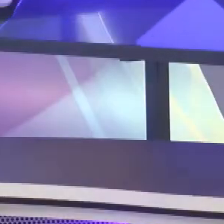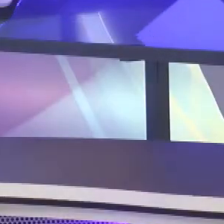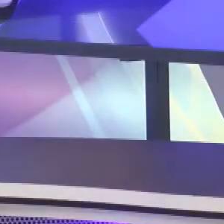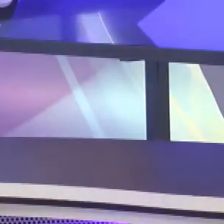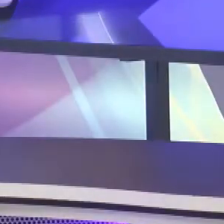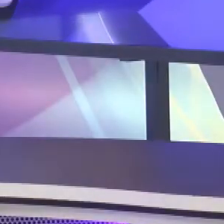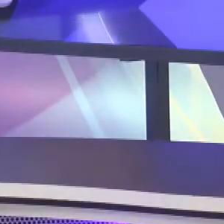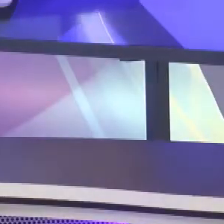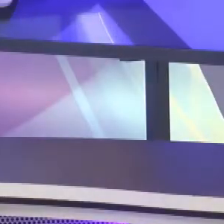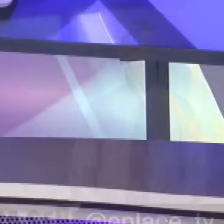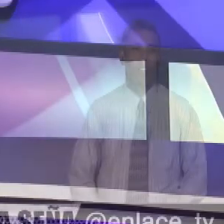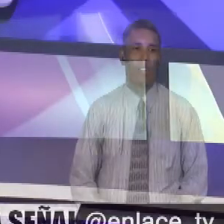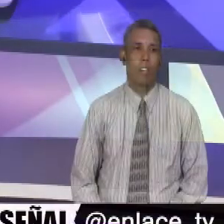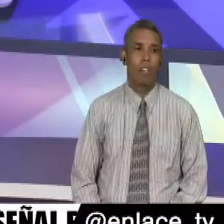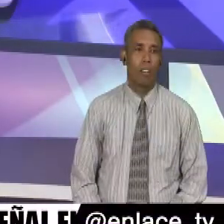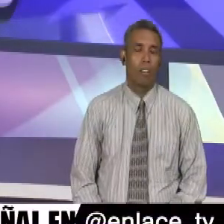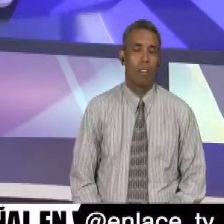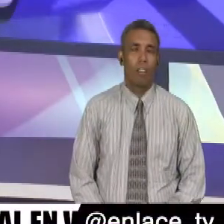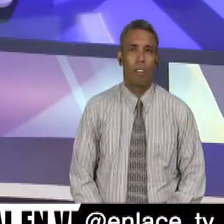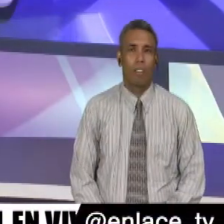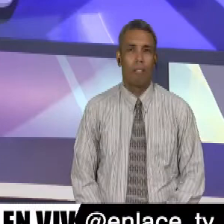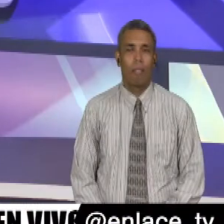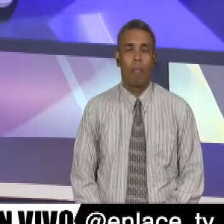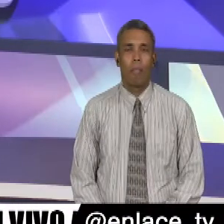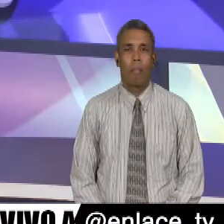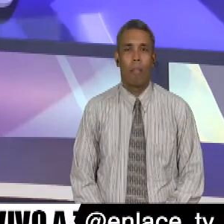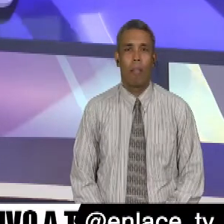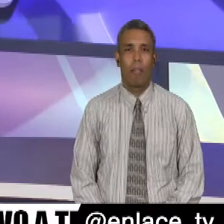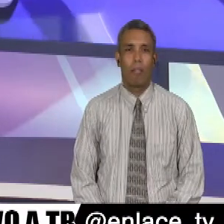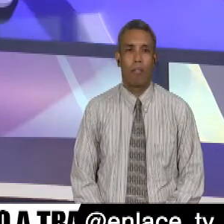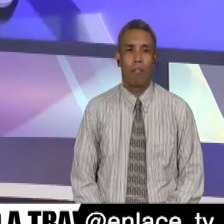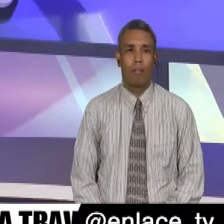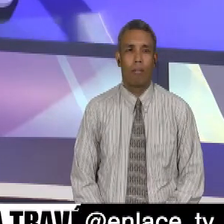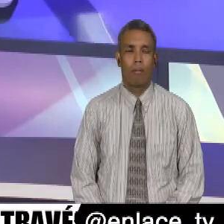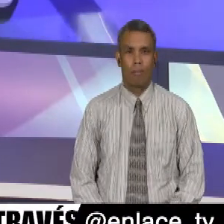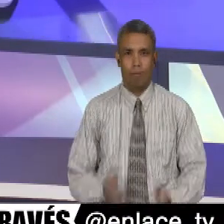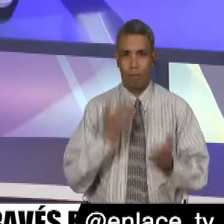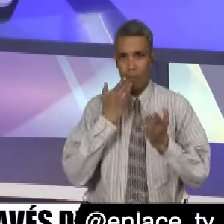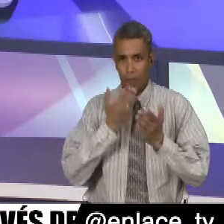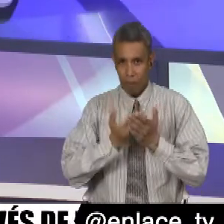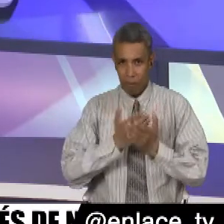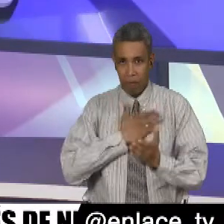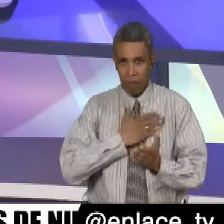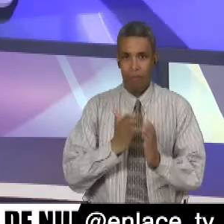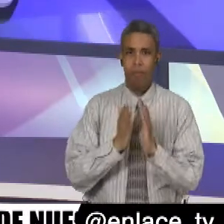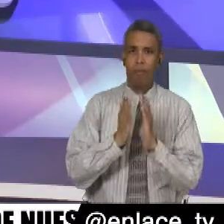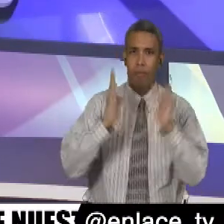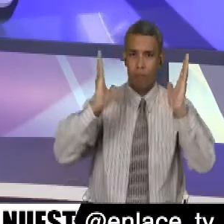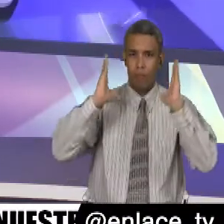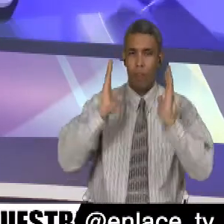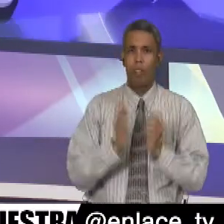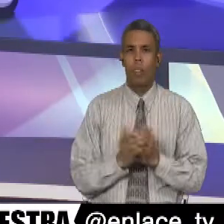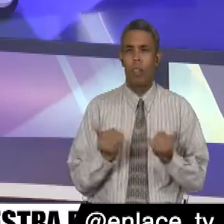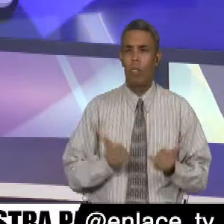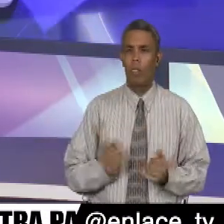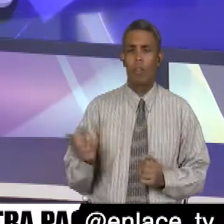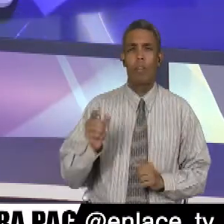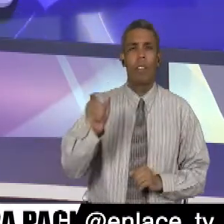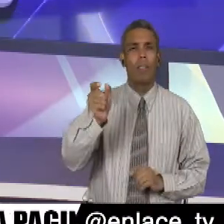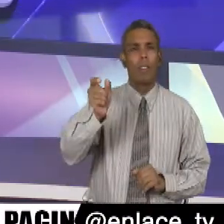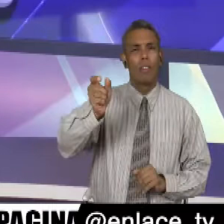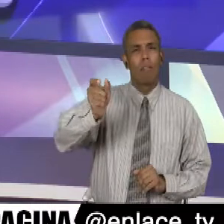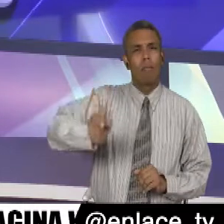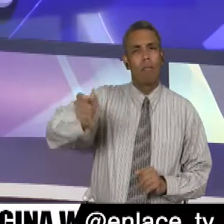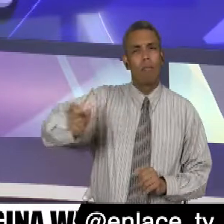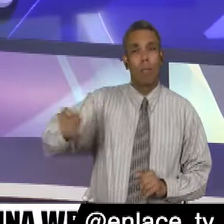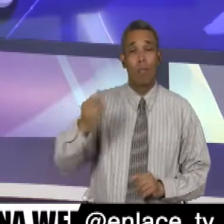bienvenidos al desarrollo de nuestra información por el delito de porte ilegal de armas de fuego y narcotráfico fueron detenidas en las últimas horas